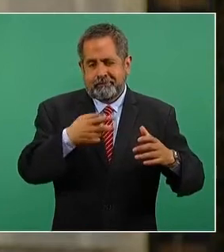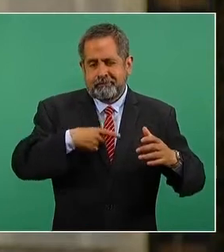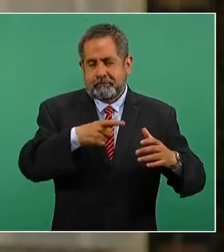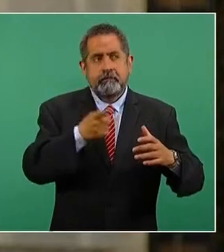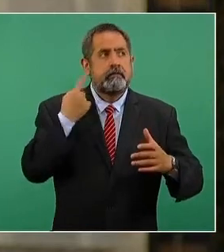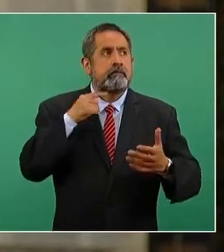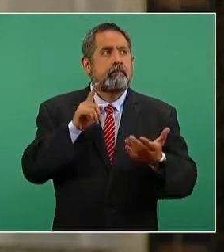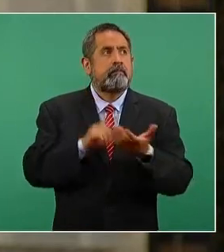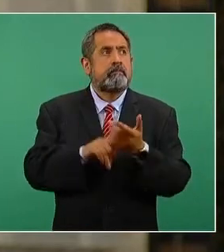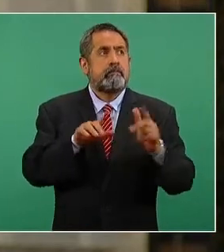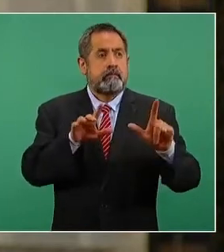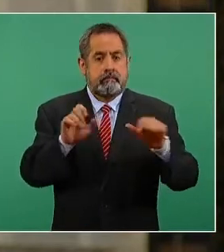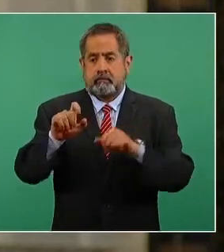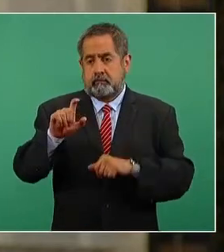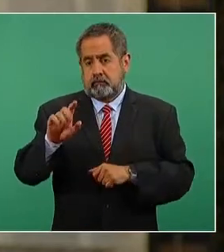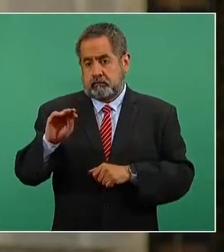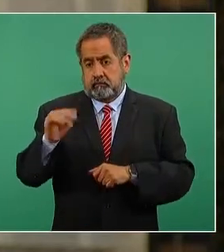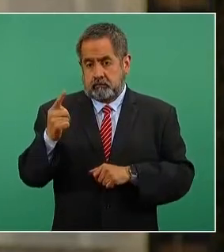Ciudadanía en